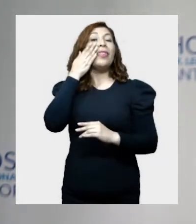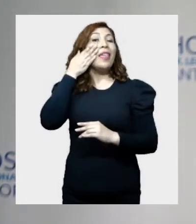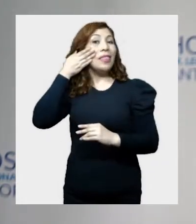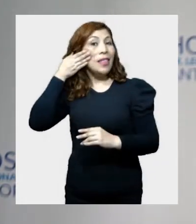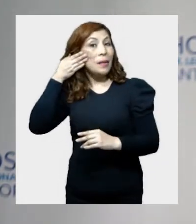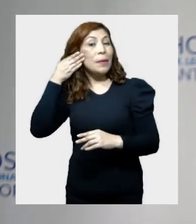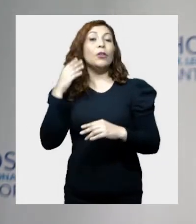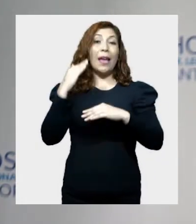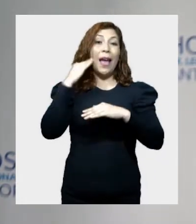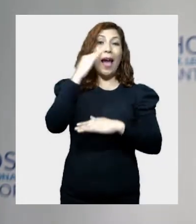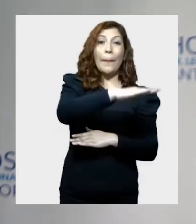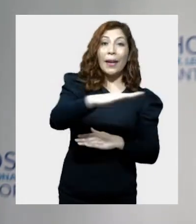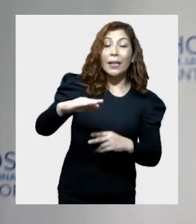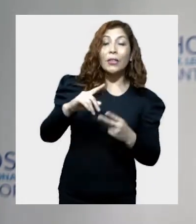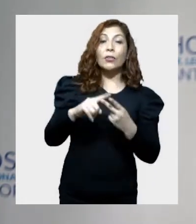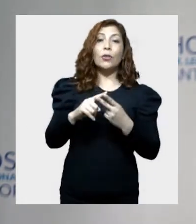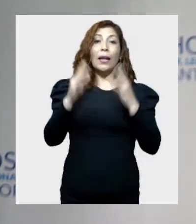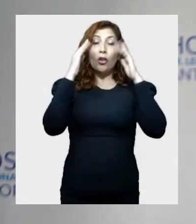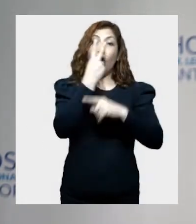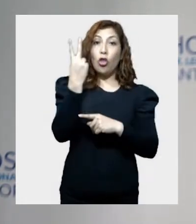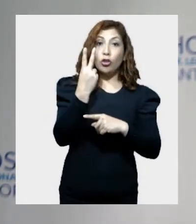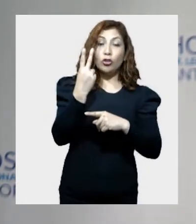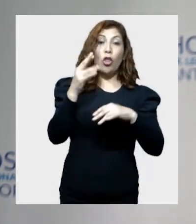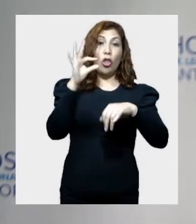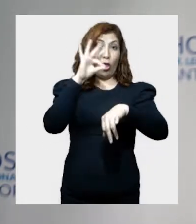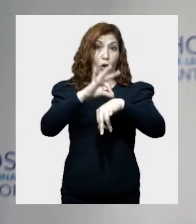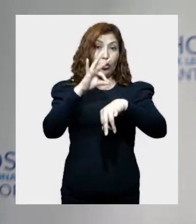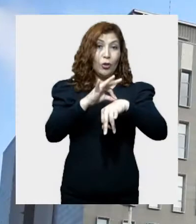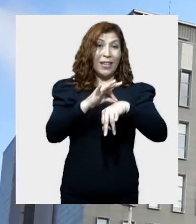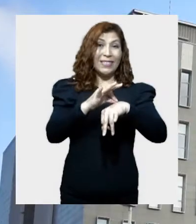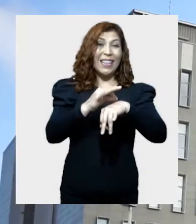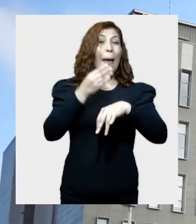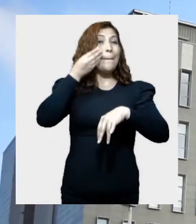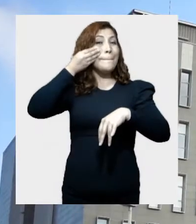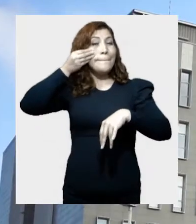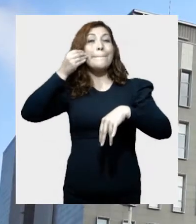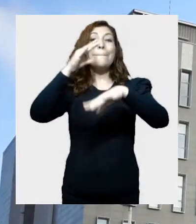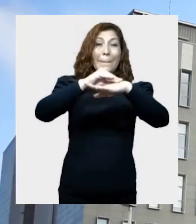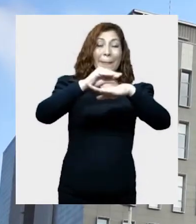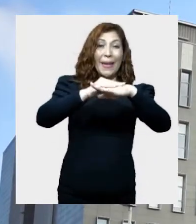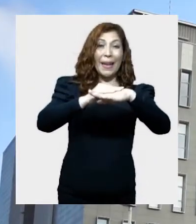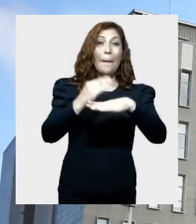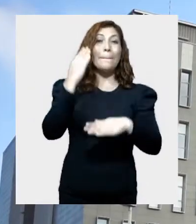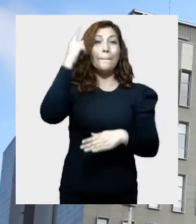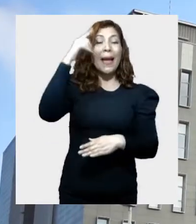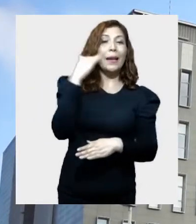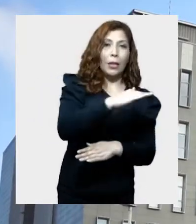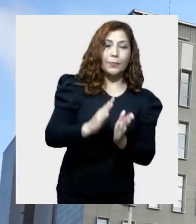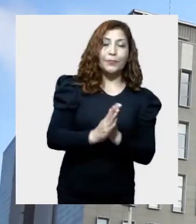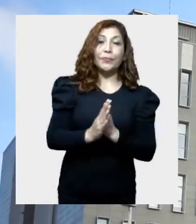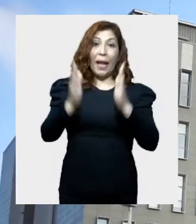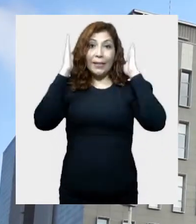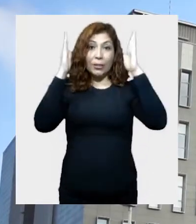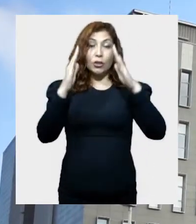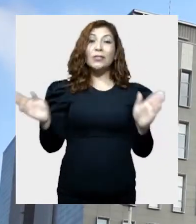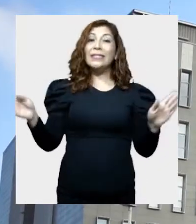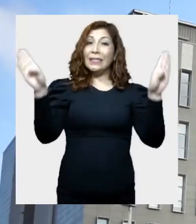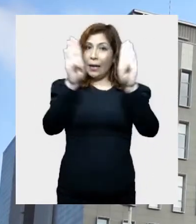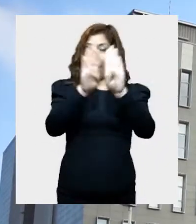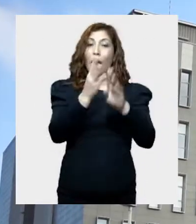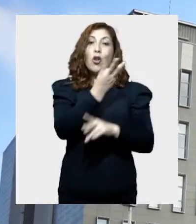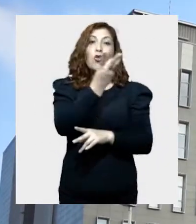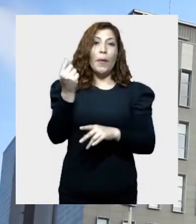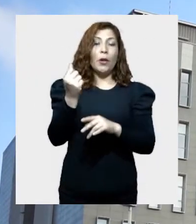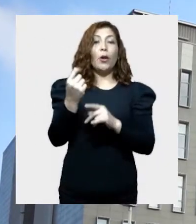Pediátrica, atendido por 2 dermatólogas pediátricas. Gestión asistencial cerrada. El